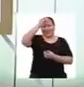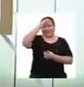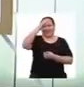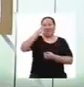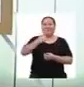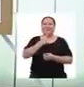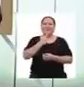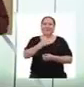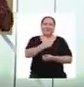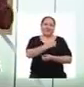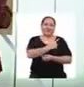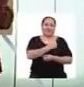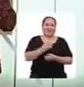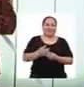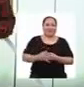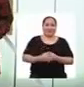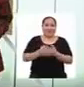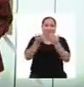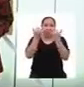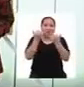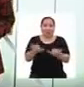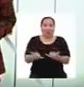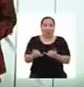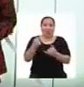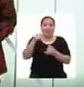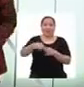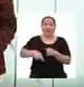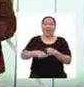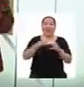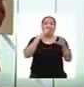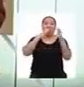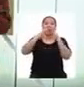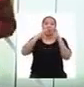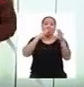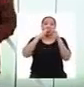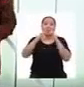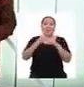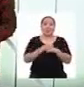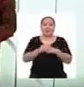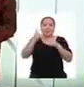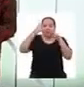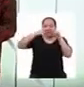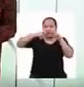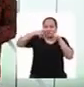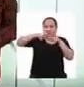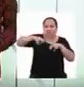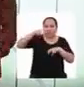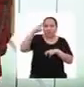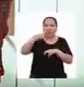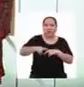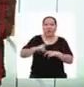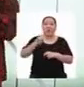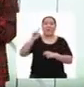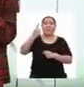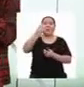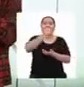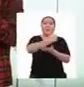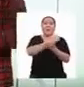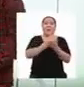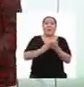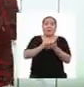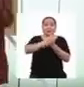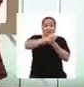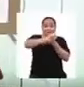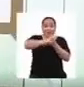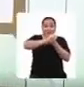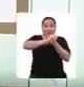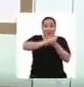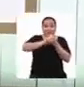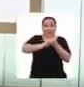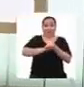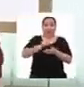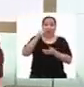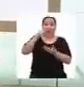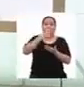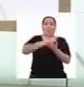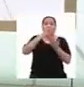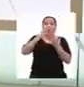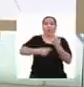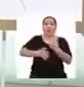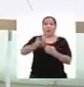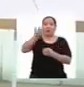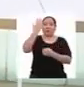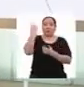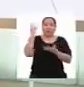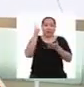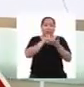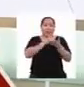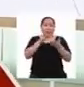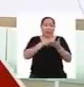de primero de secundaria. Hoy, en el área de comunicación, revisaremos la primera versión de nuestro texto. En el programa anterior,